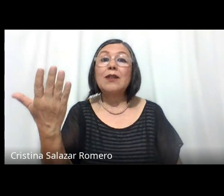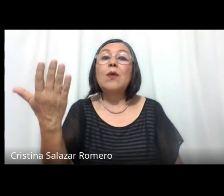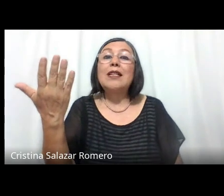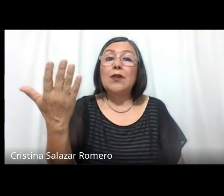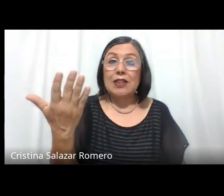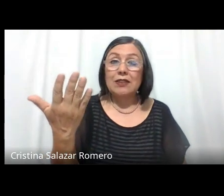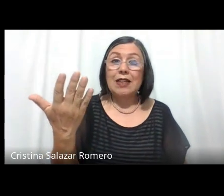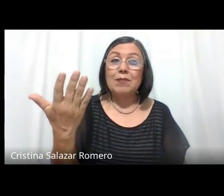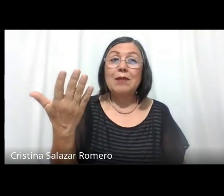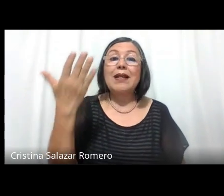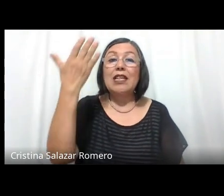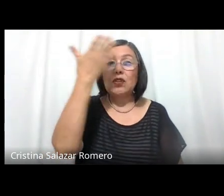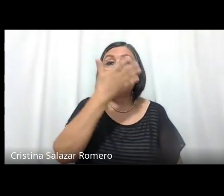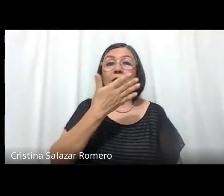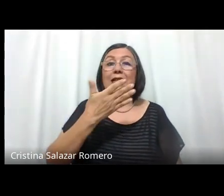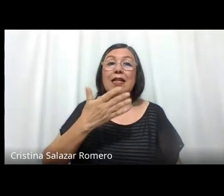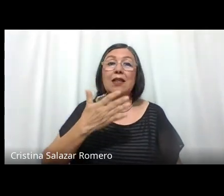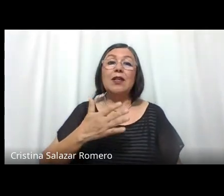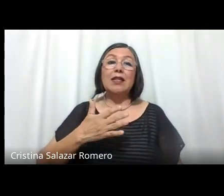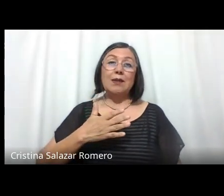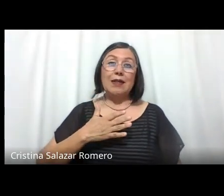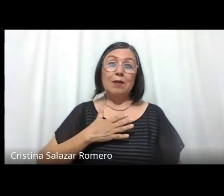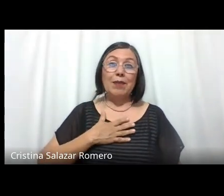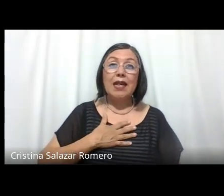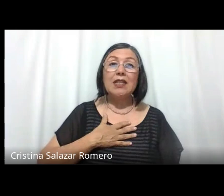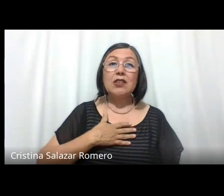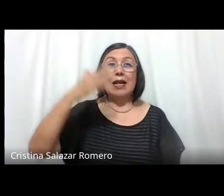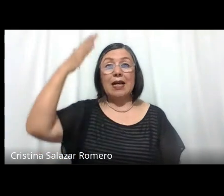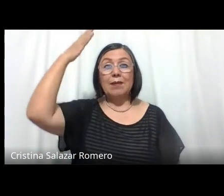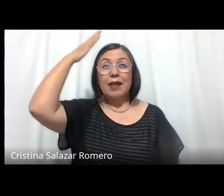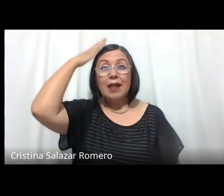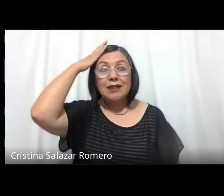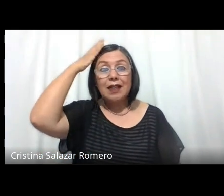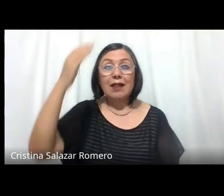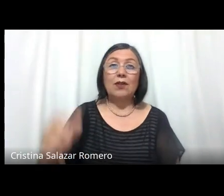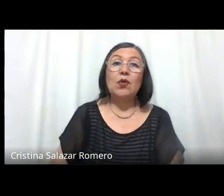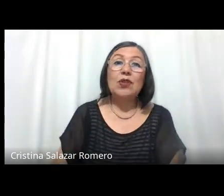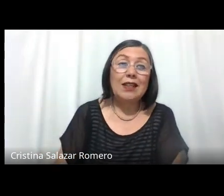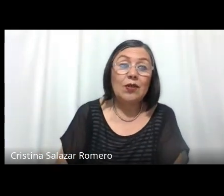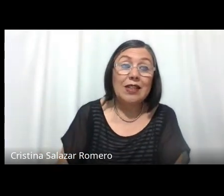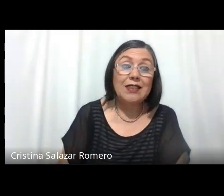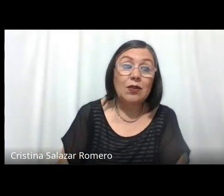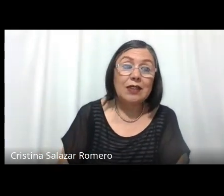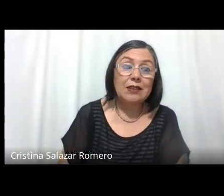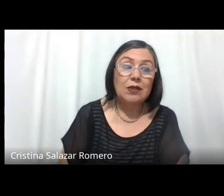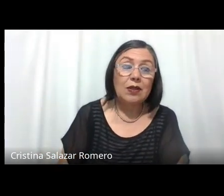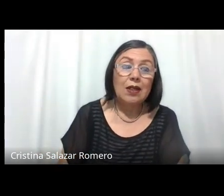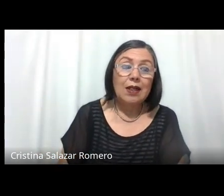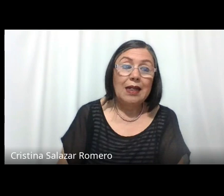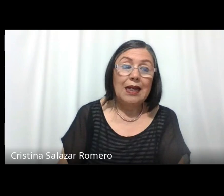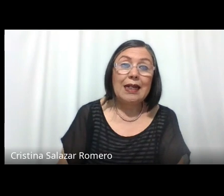utilizar? ¿Cuál es la orientación de la palma y dónde va localizado? Si va en el pecho, en la cabeza, dónde hace